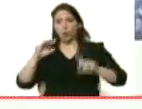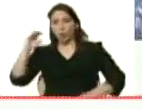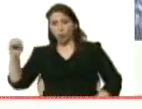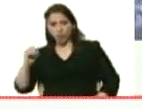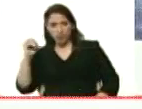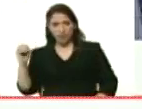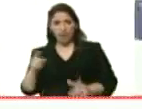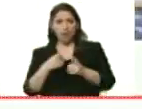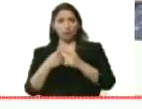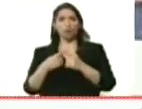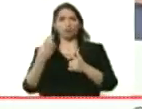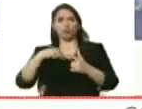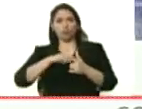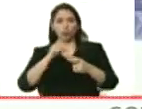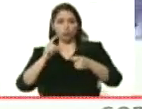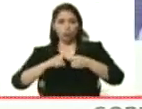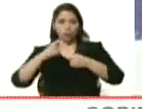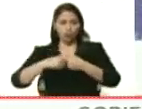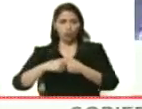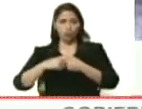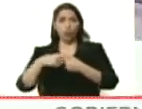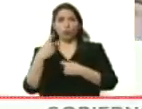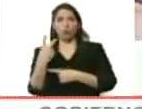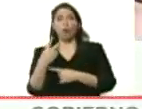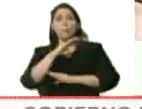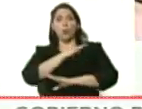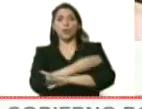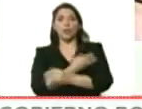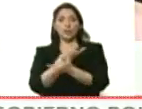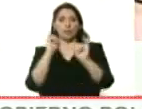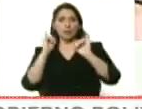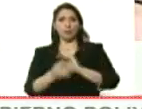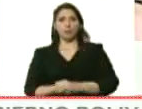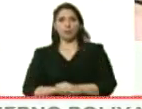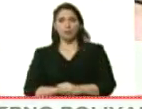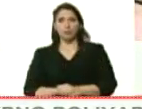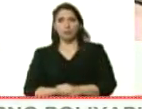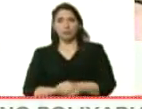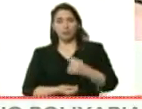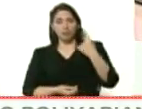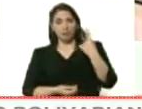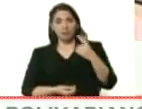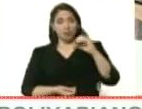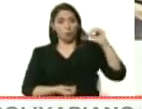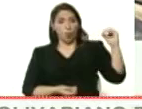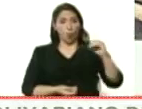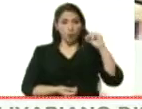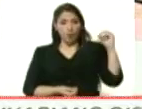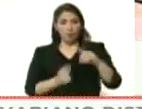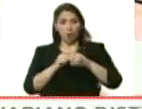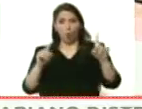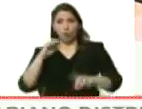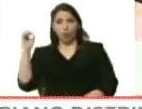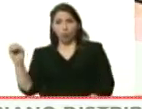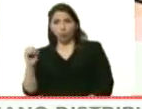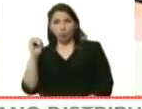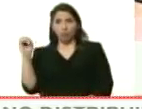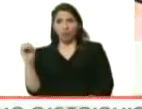si constituimos dos poderes independientes, uno en el oriente y otro en el